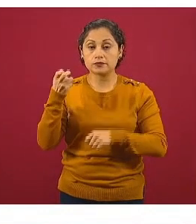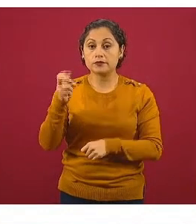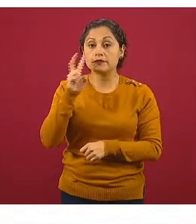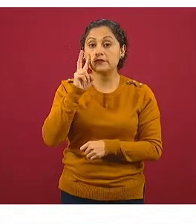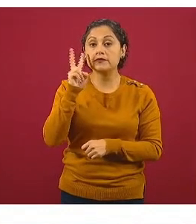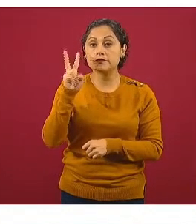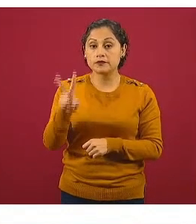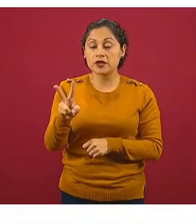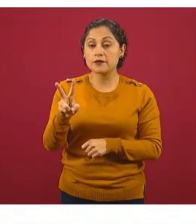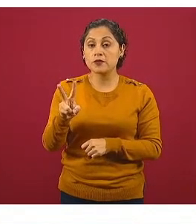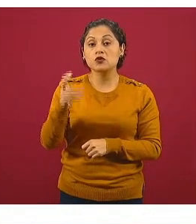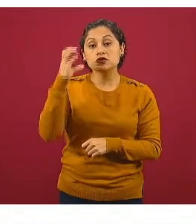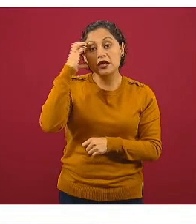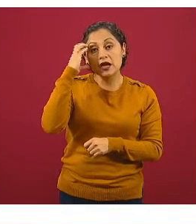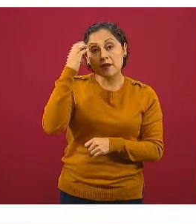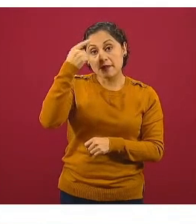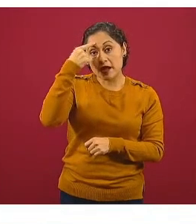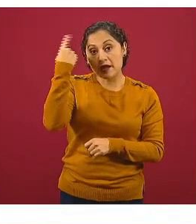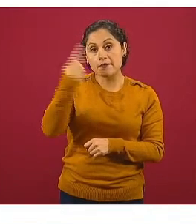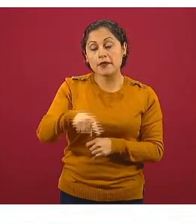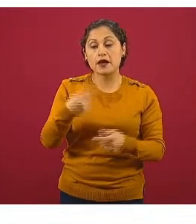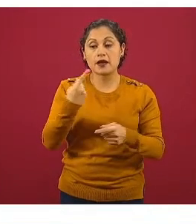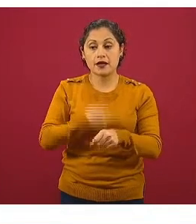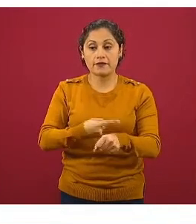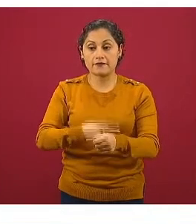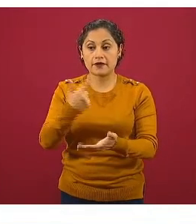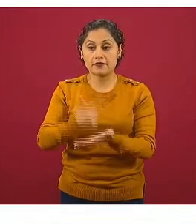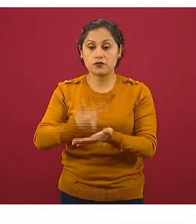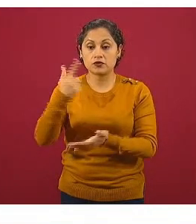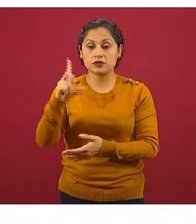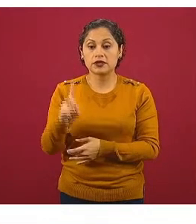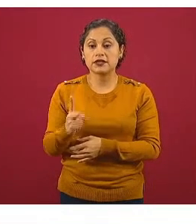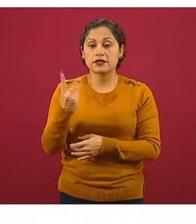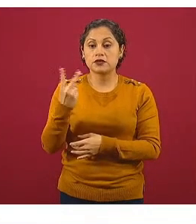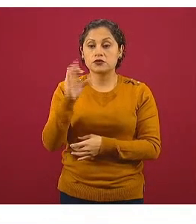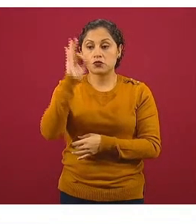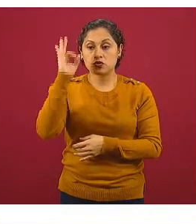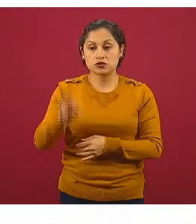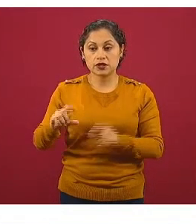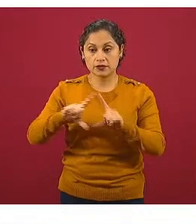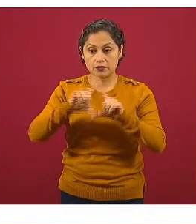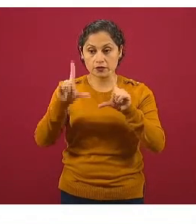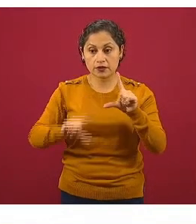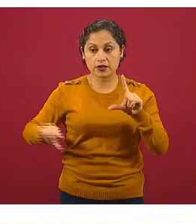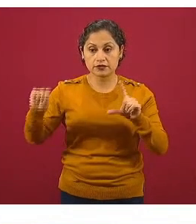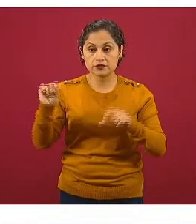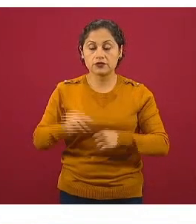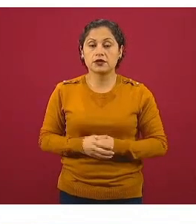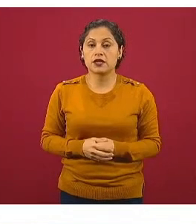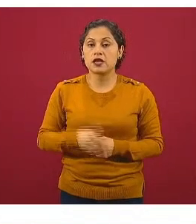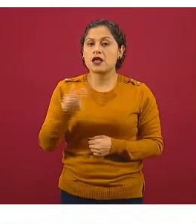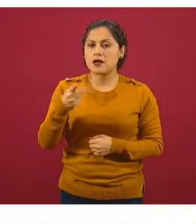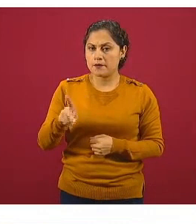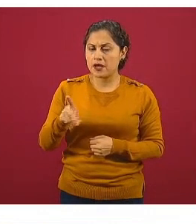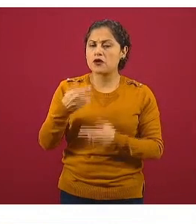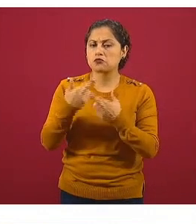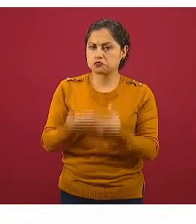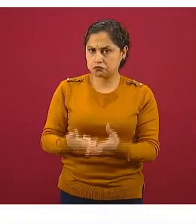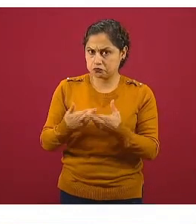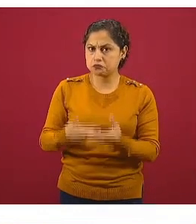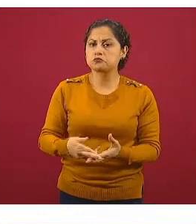específica de camas críticas, 32% a nivel nacional, y vemos también disponibilidad, aunque se